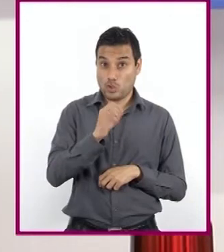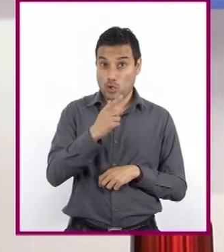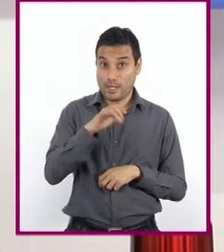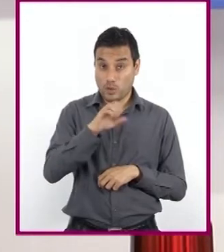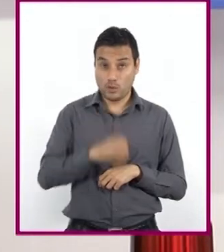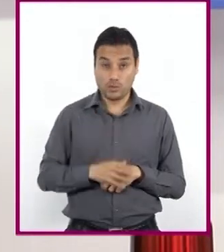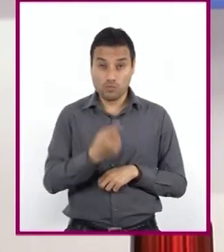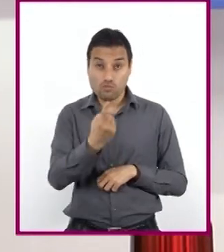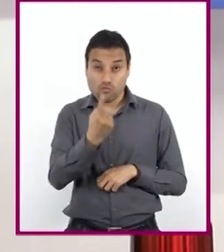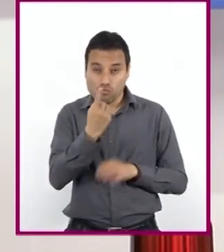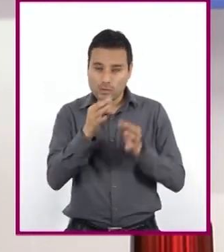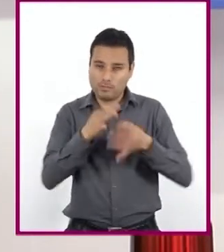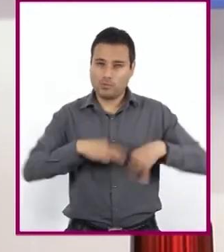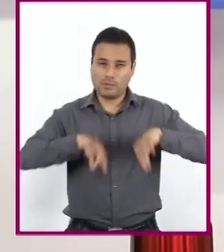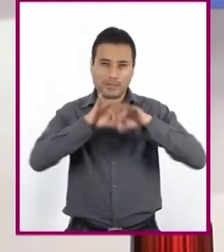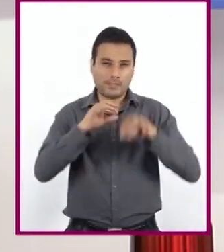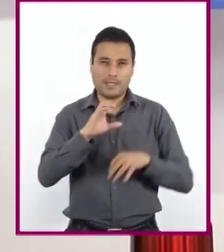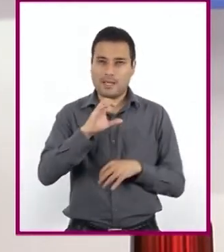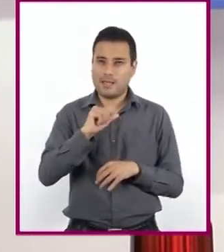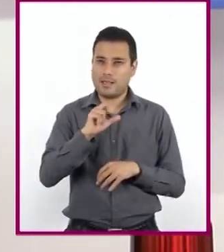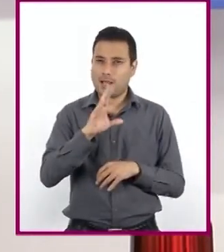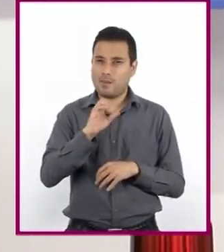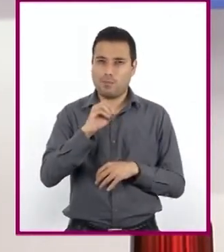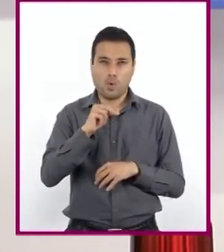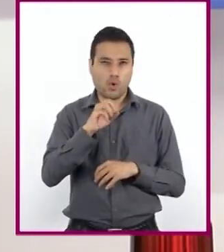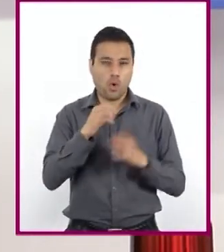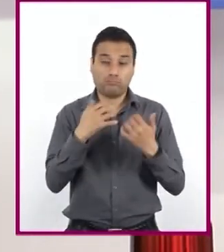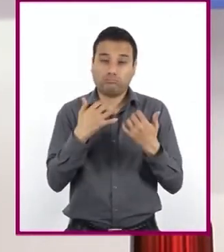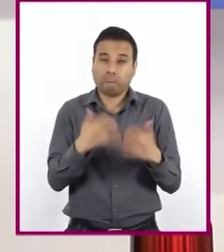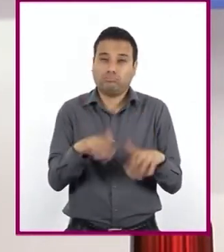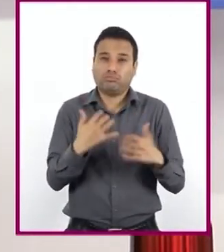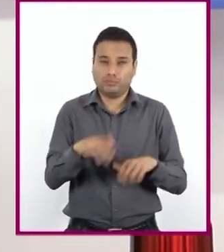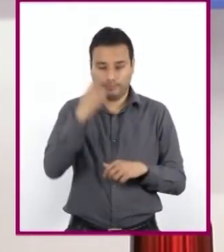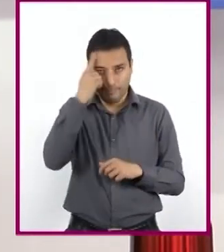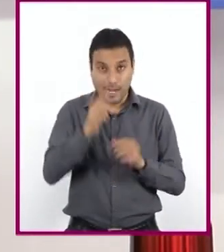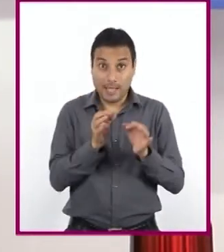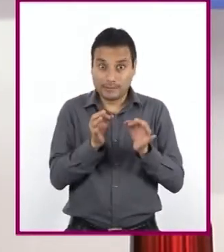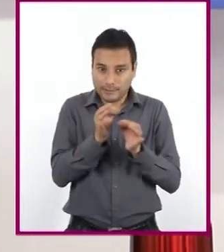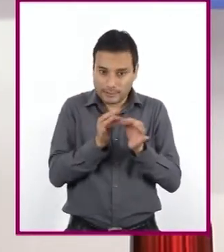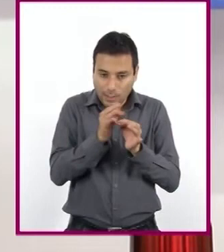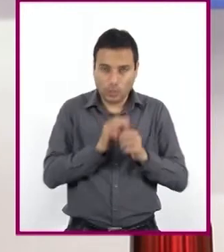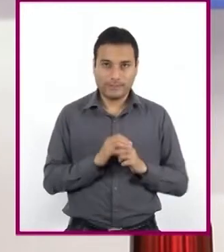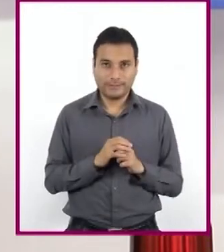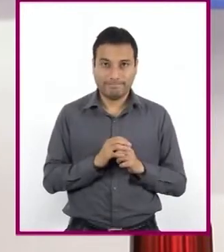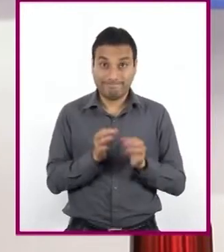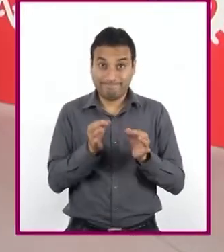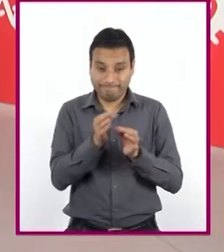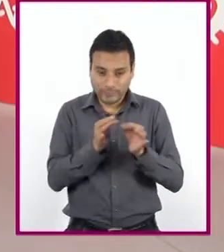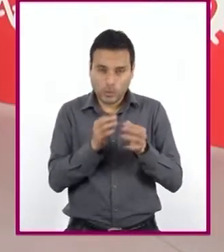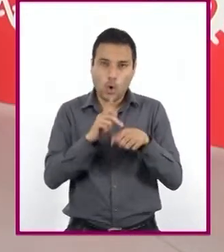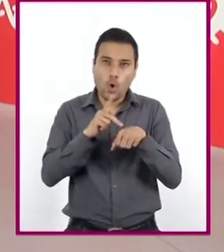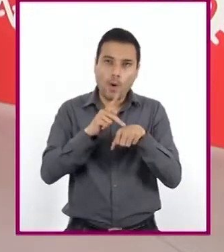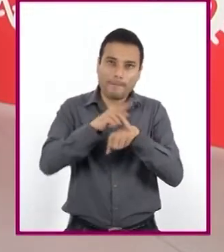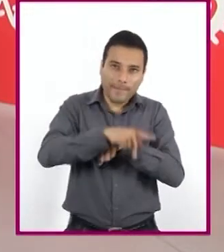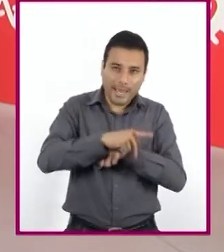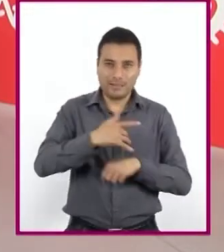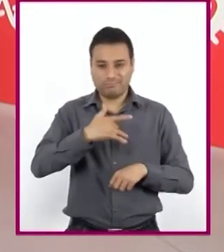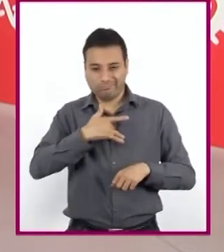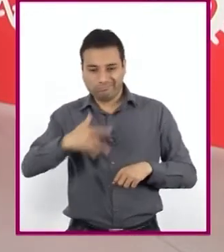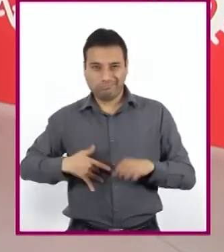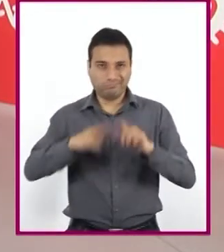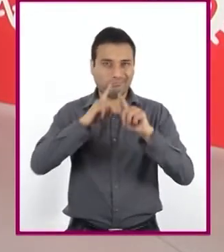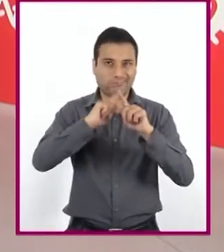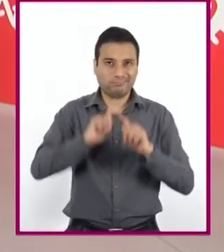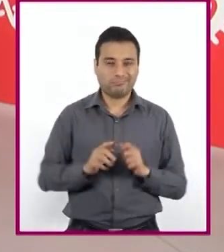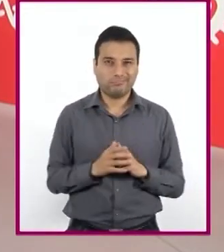los componentes estructurales fundamentales de nuestras células, órganos y tejidos. El